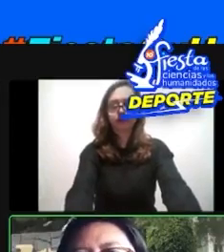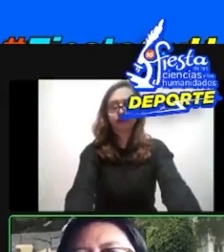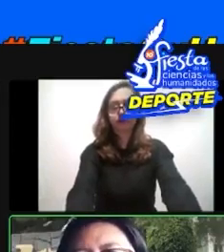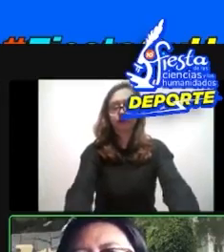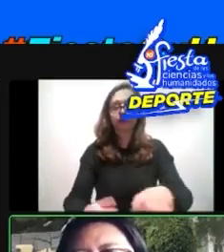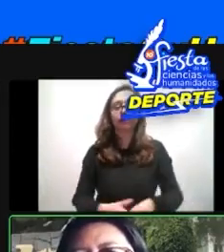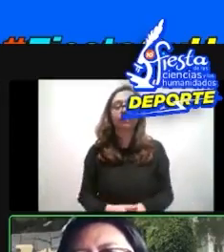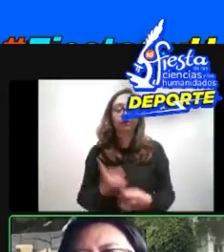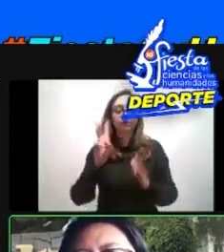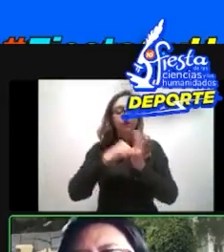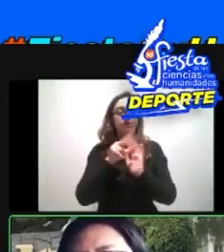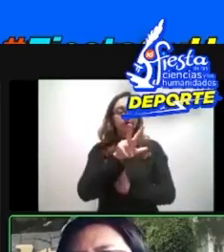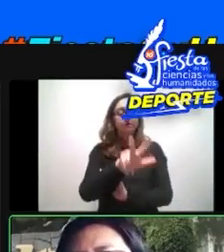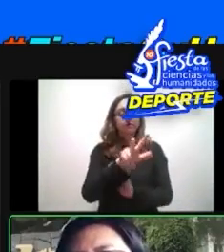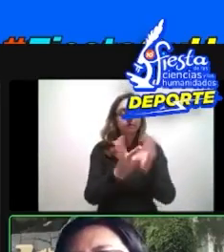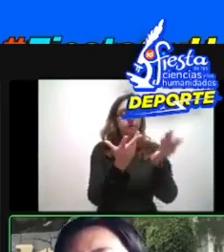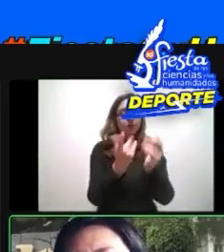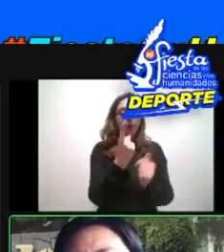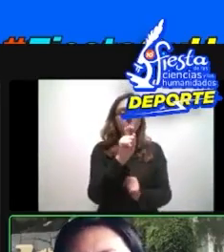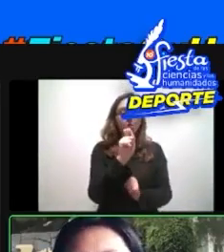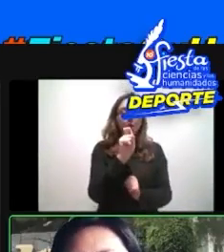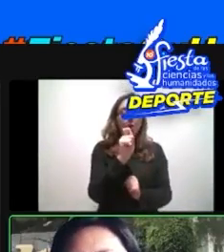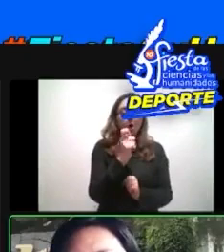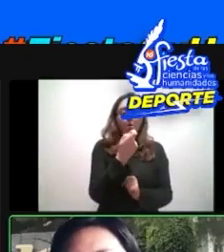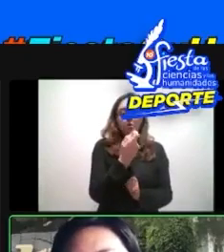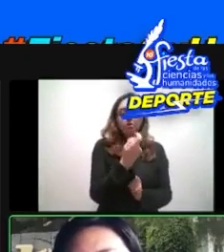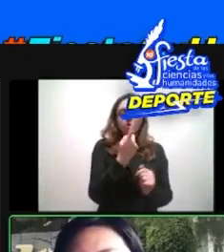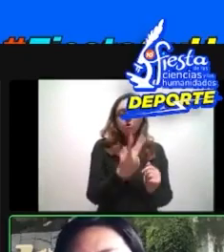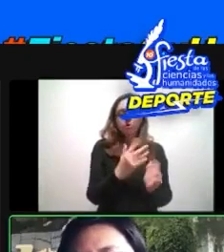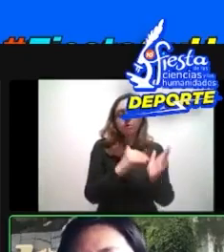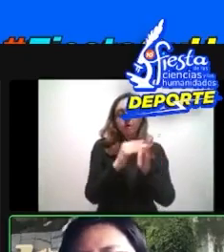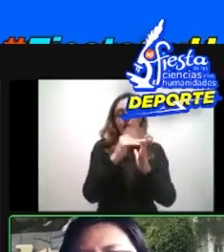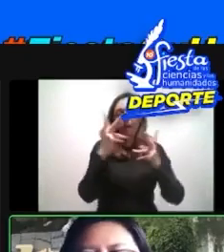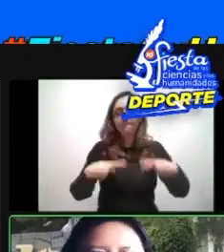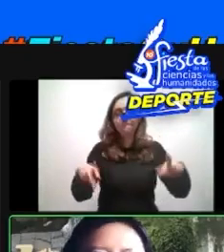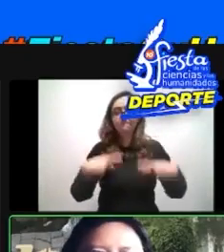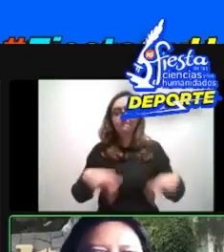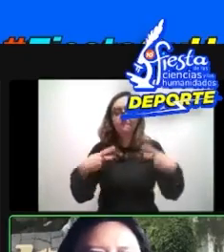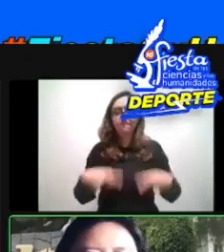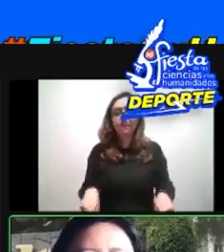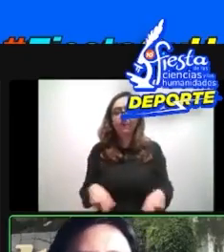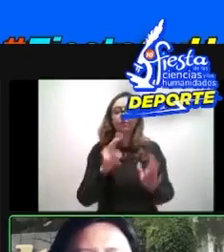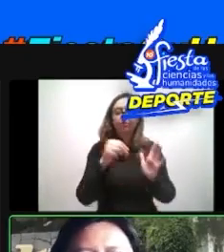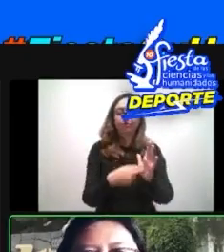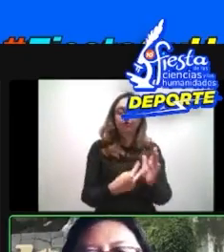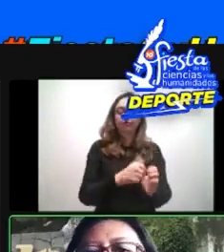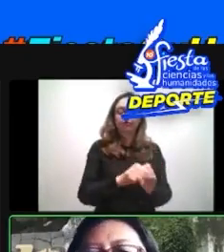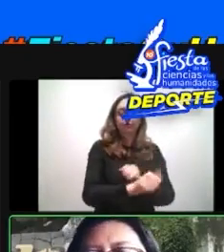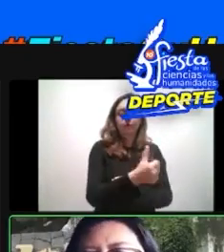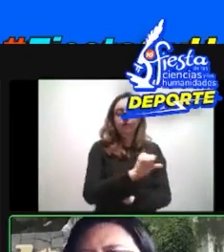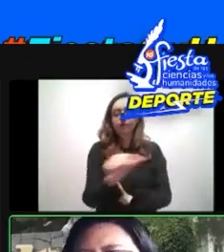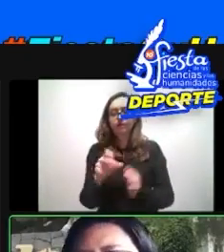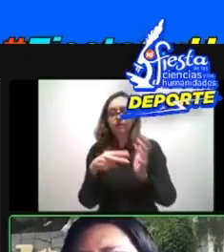un seguimiento de 1.2 millones de personas en Estados Unidos entre 2011 a 2015